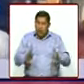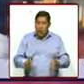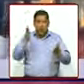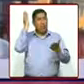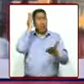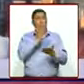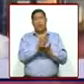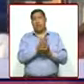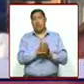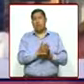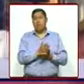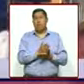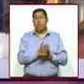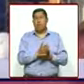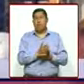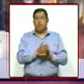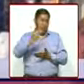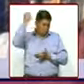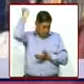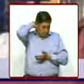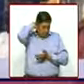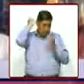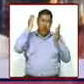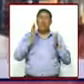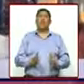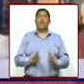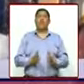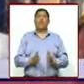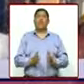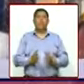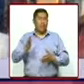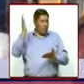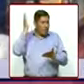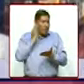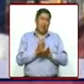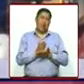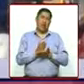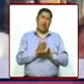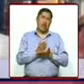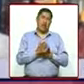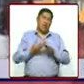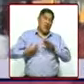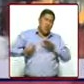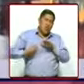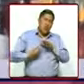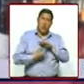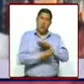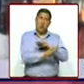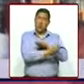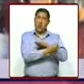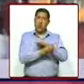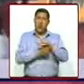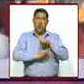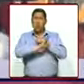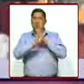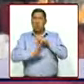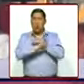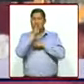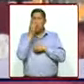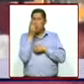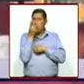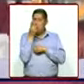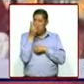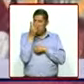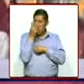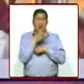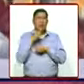Basta a la traición y sobre todo basta a la corrupción, a la protección al